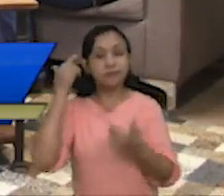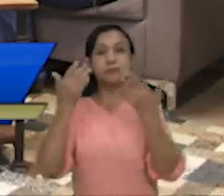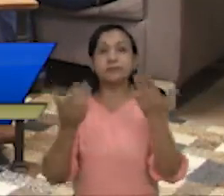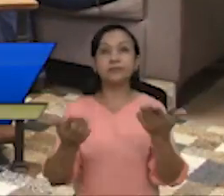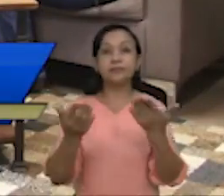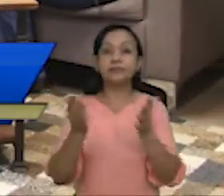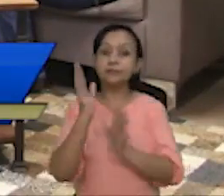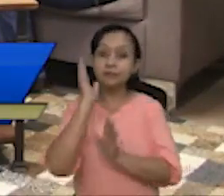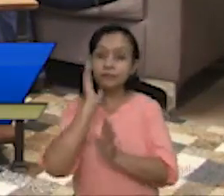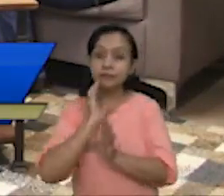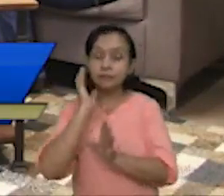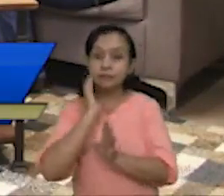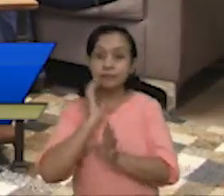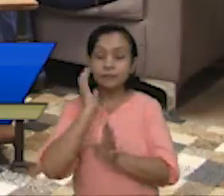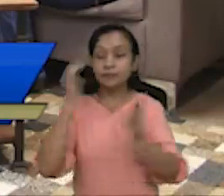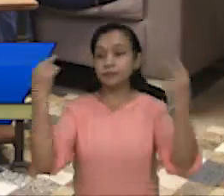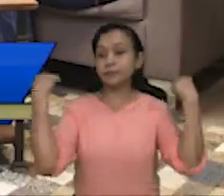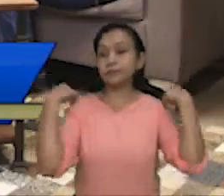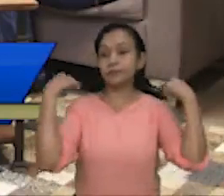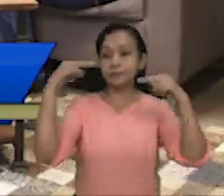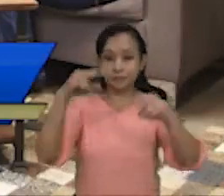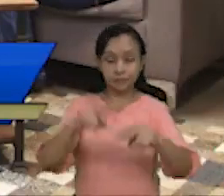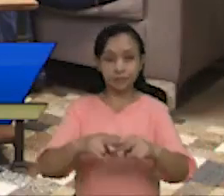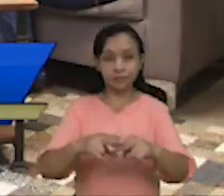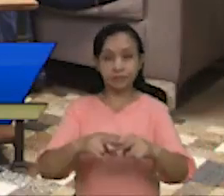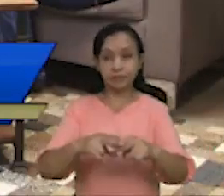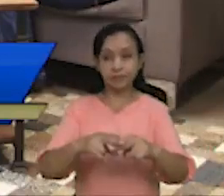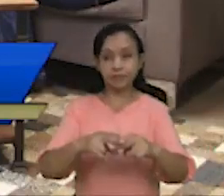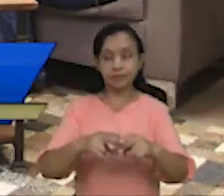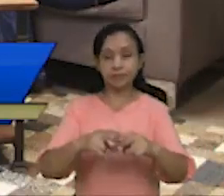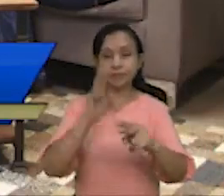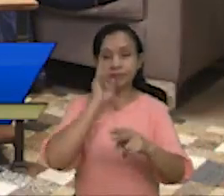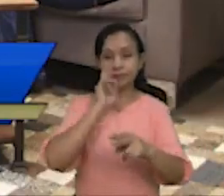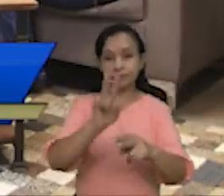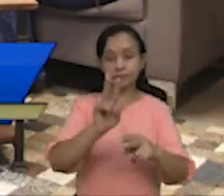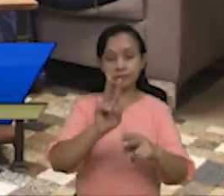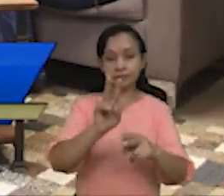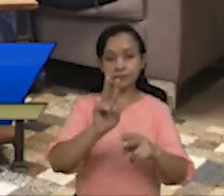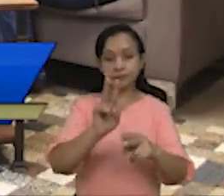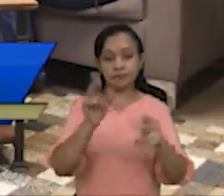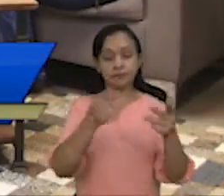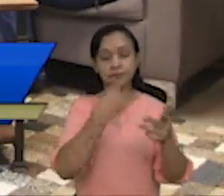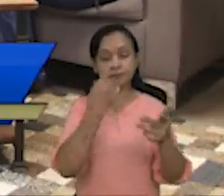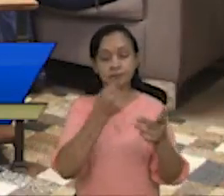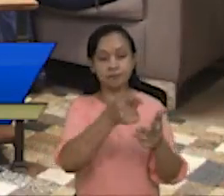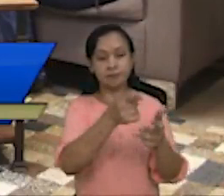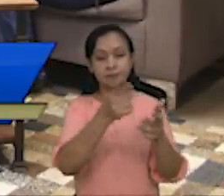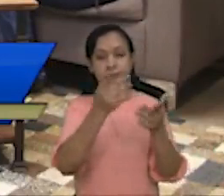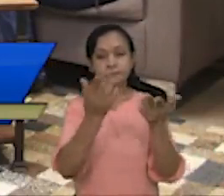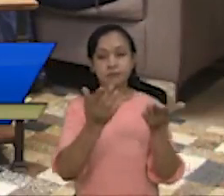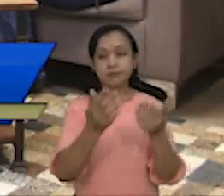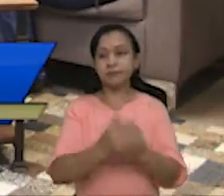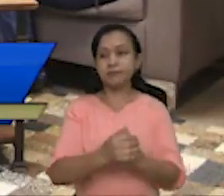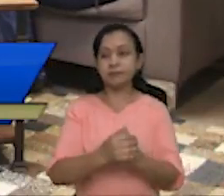la experiencia del profesor, y solo estamos viendo hacia un lado de la realidad social. Yo creo que